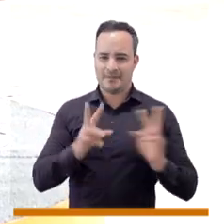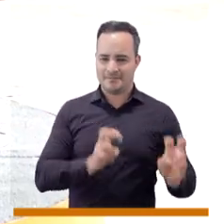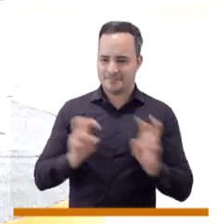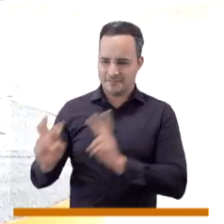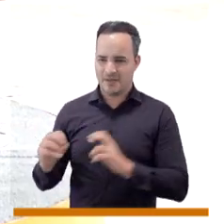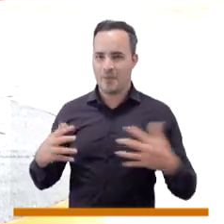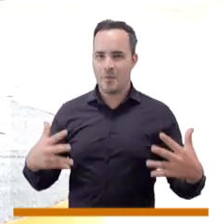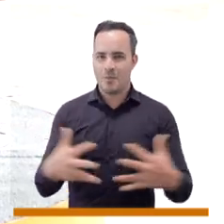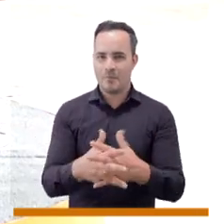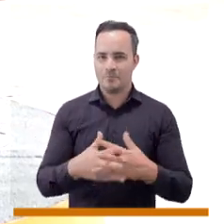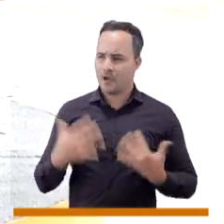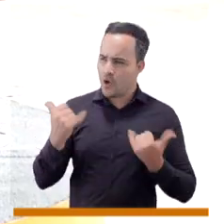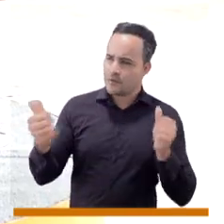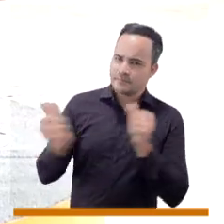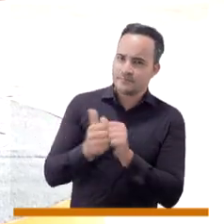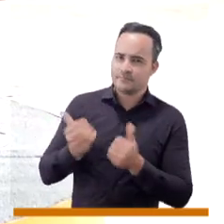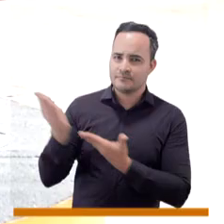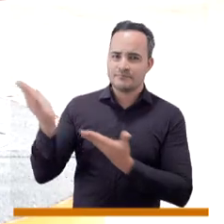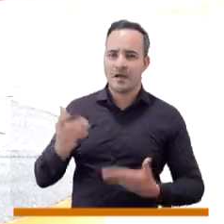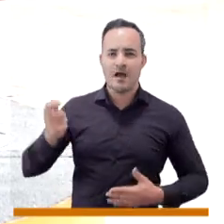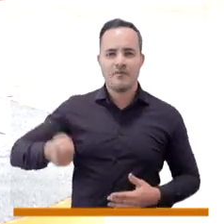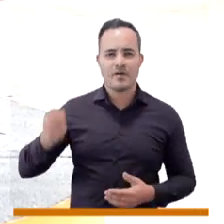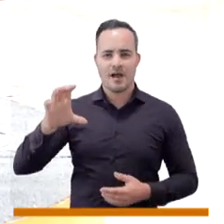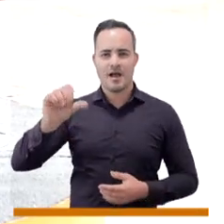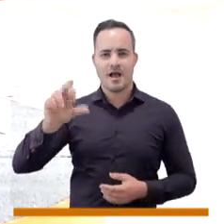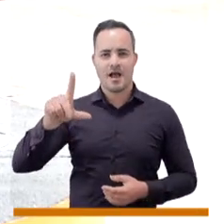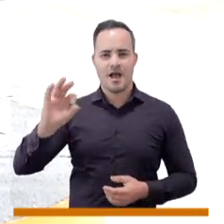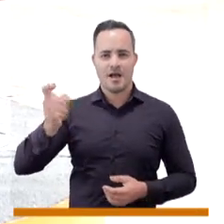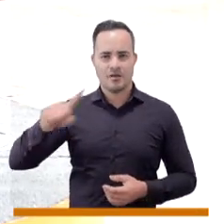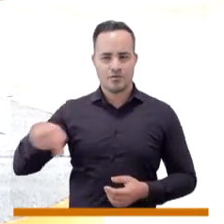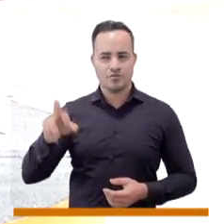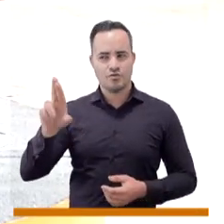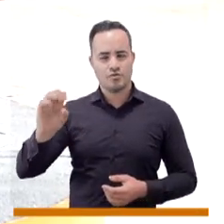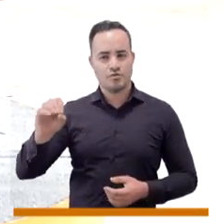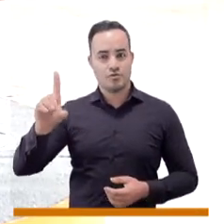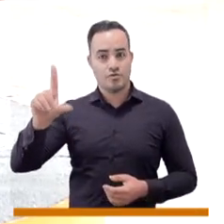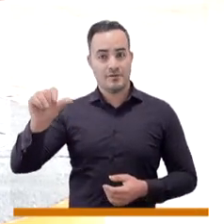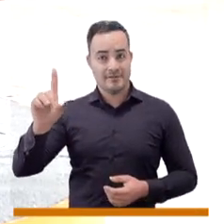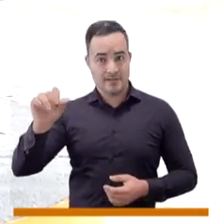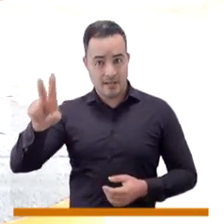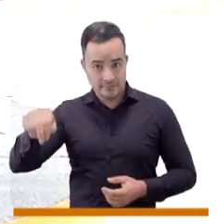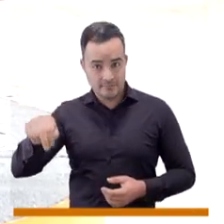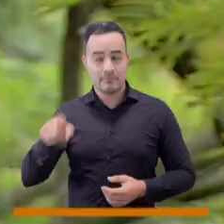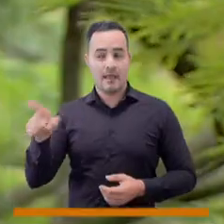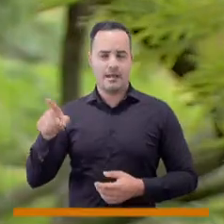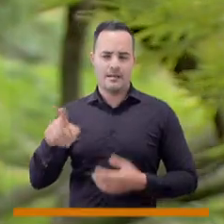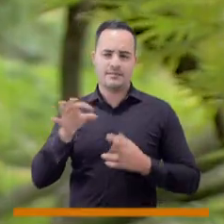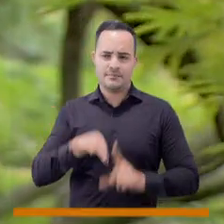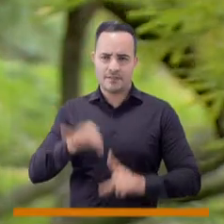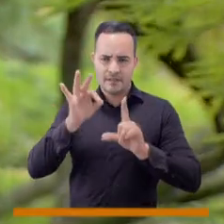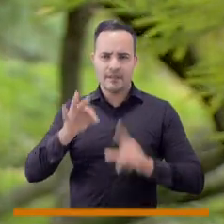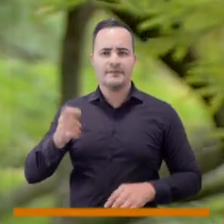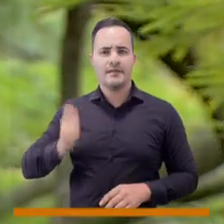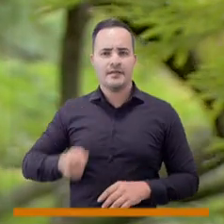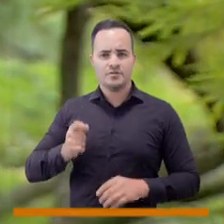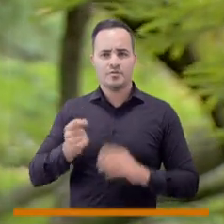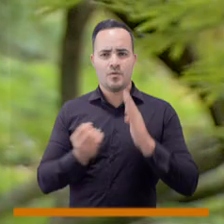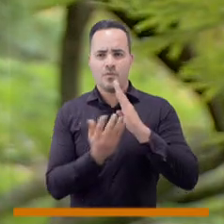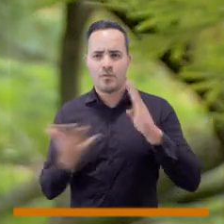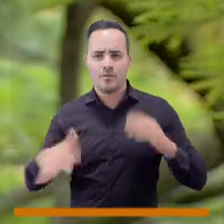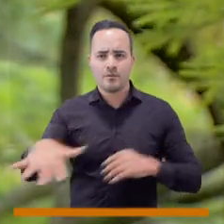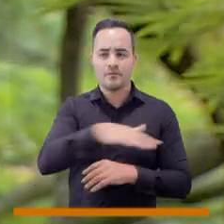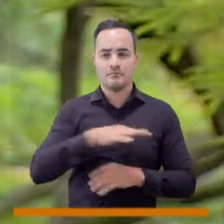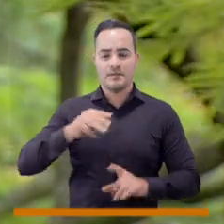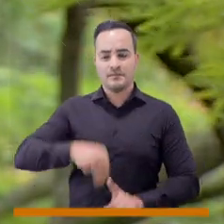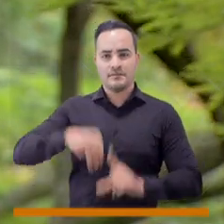vino acompañado, el abogado Carlos Roldán Alzate, abogado especialista en derecho público, magíster en